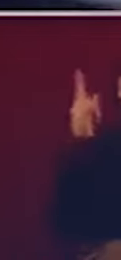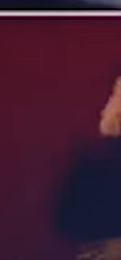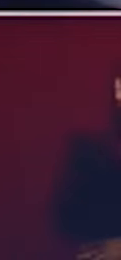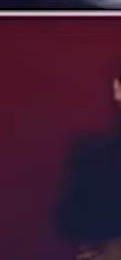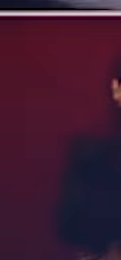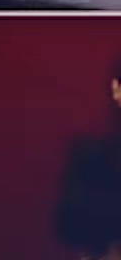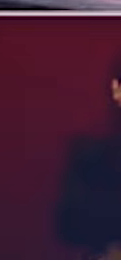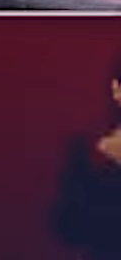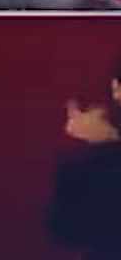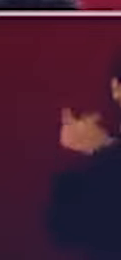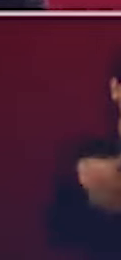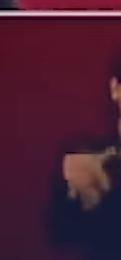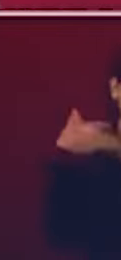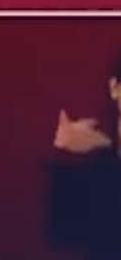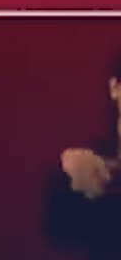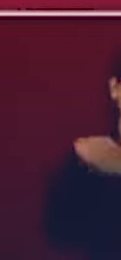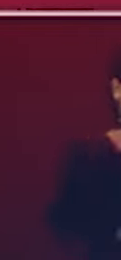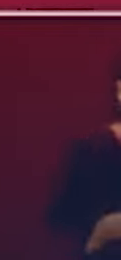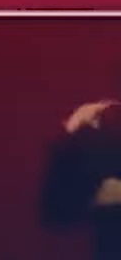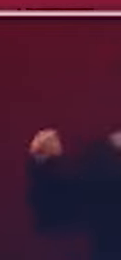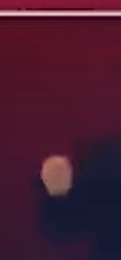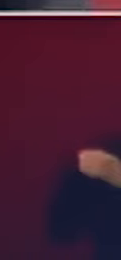en el mundo, que no lo tenía